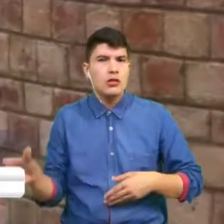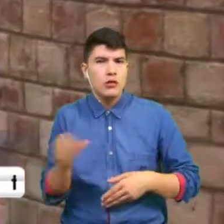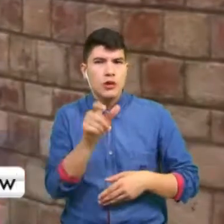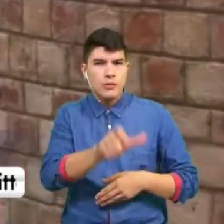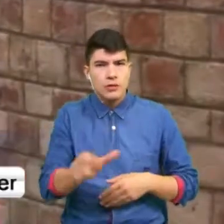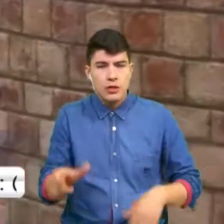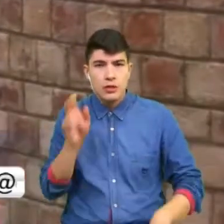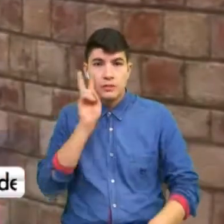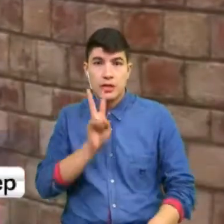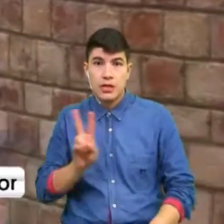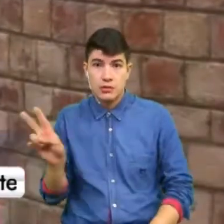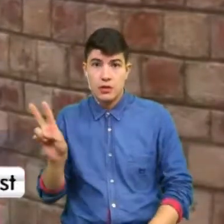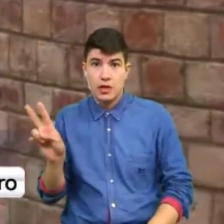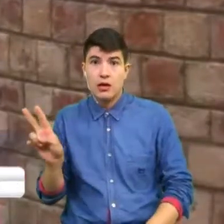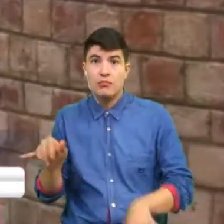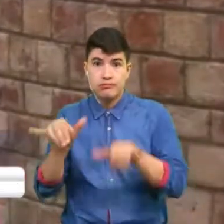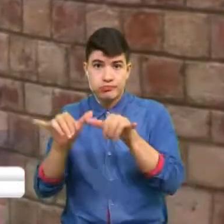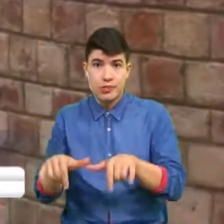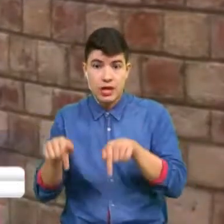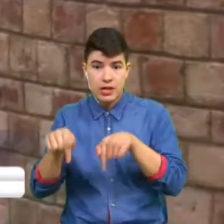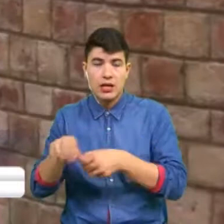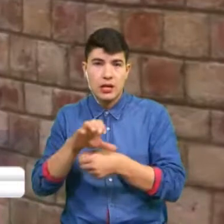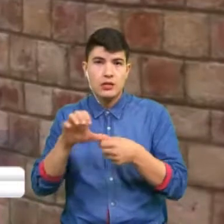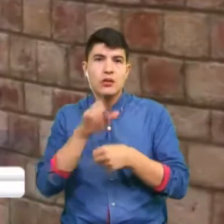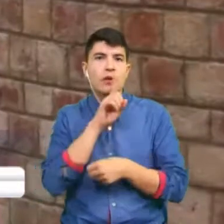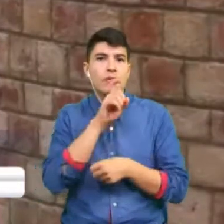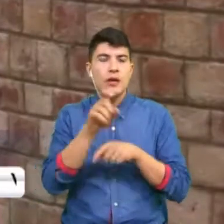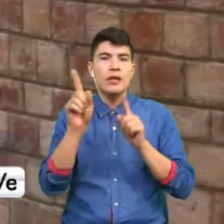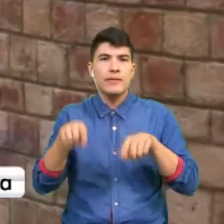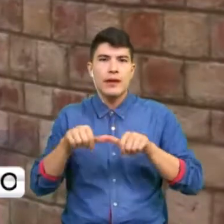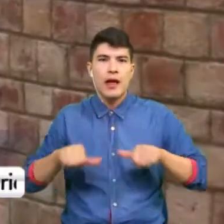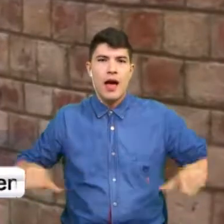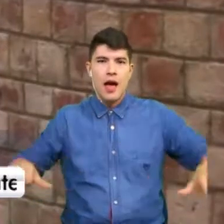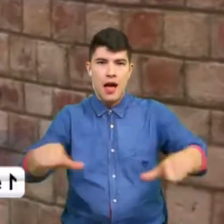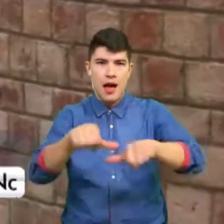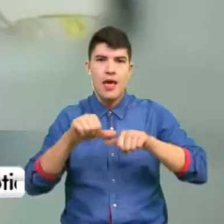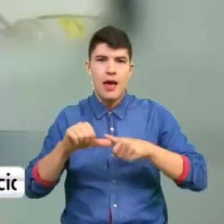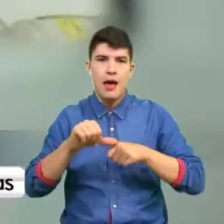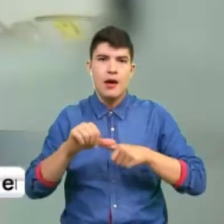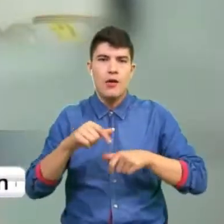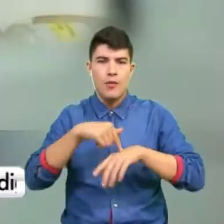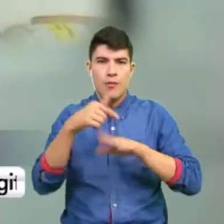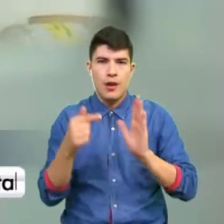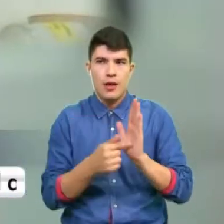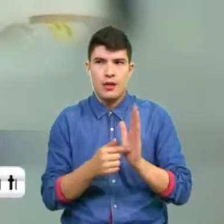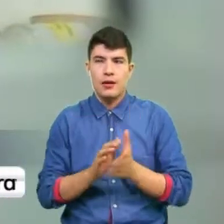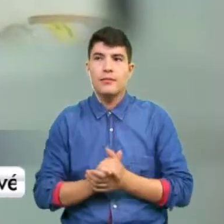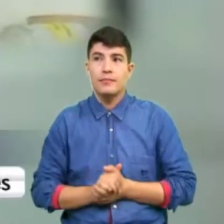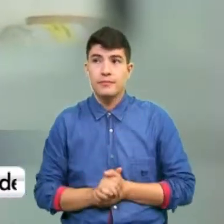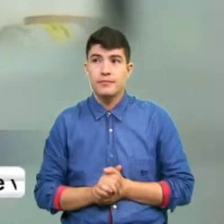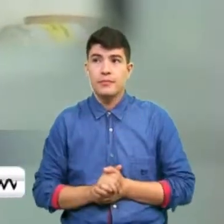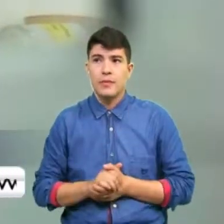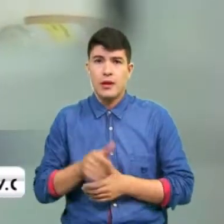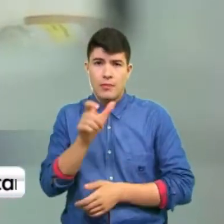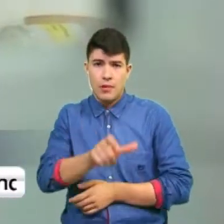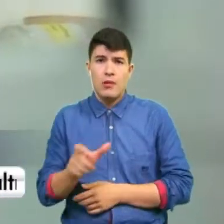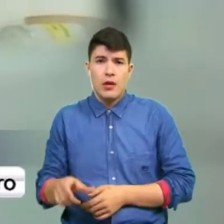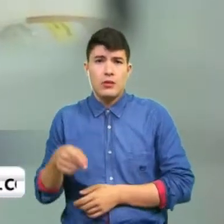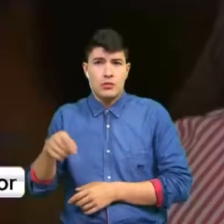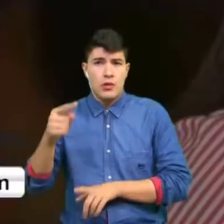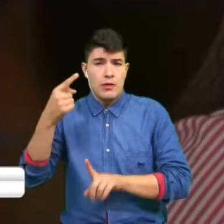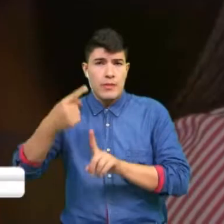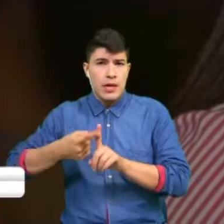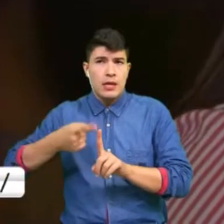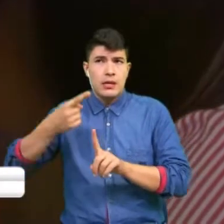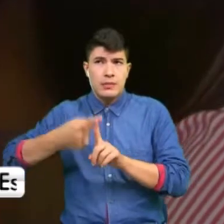venezolanos que se encuentran radicados en bucaramanga y su área metropolitana es una población que todos los meses se ha venido